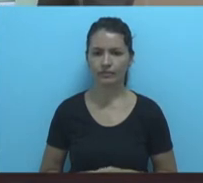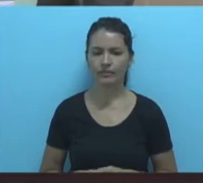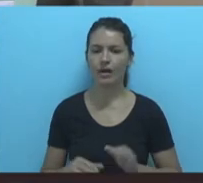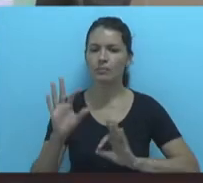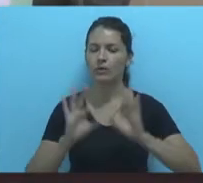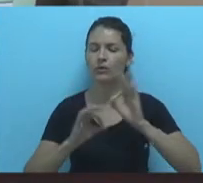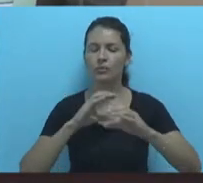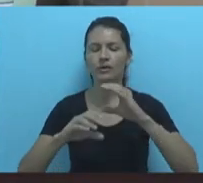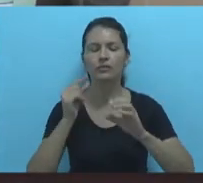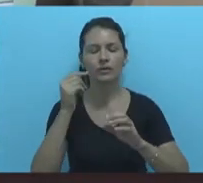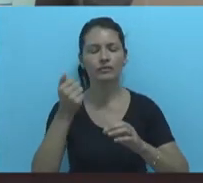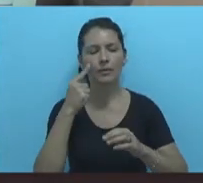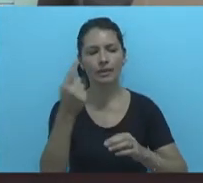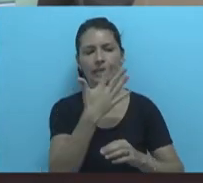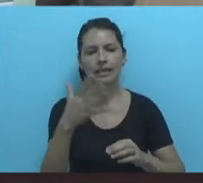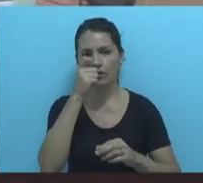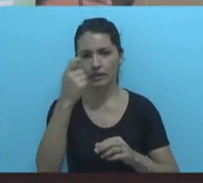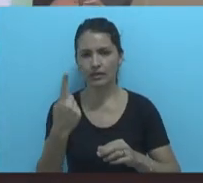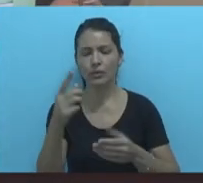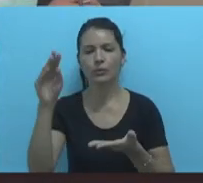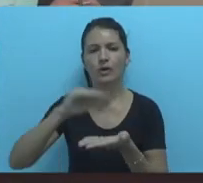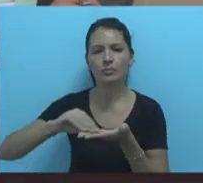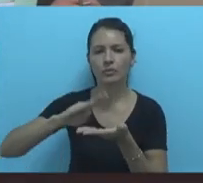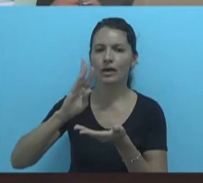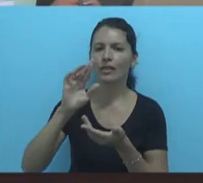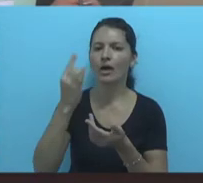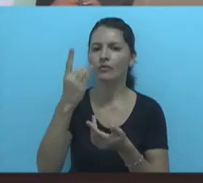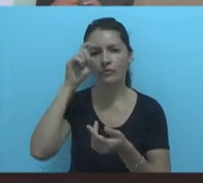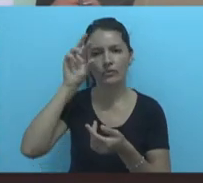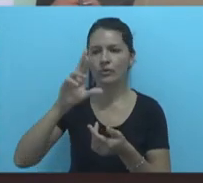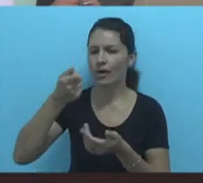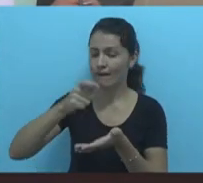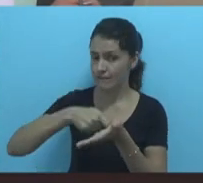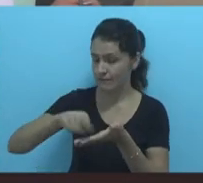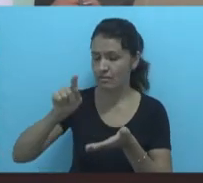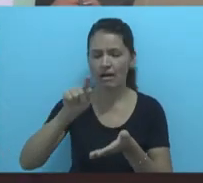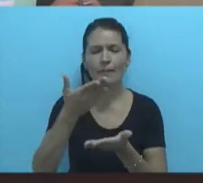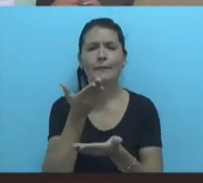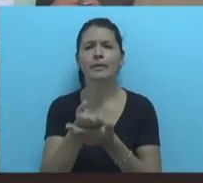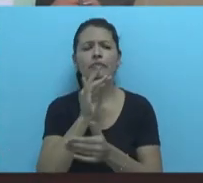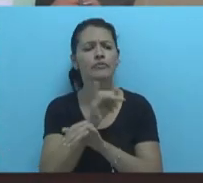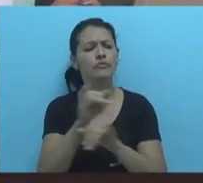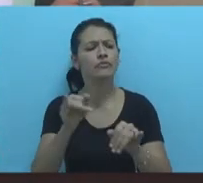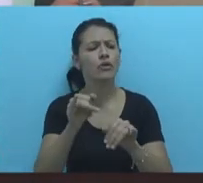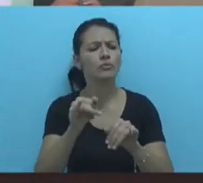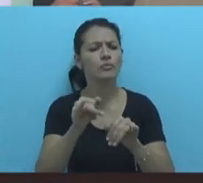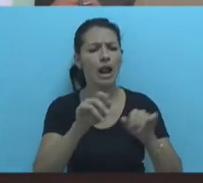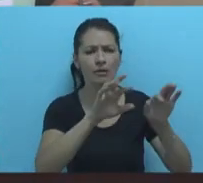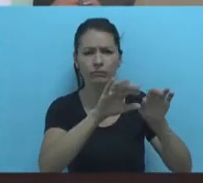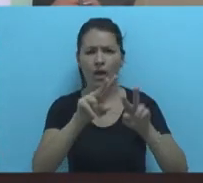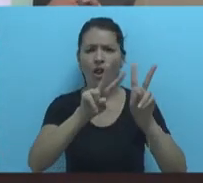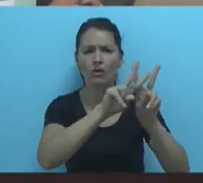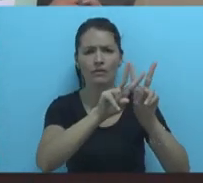Proyecto de comunicación 46.521 de la diputada Bruera, por el cual se solicita disponga informar si el portal del Gobierno de la